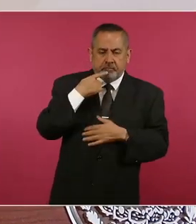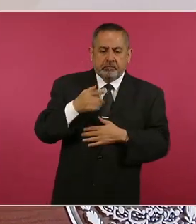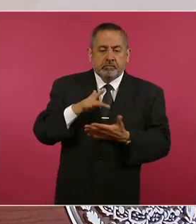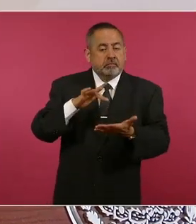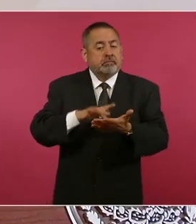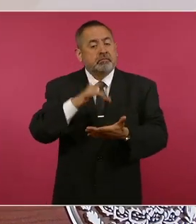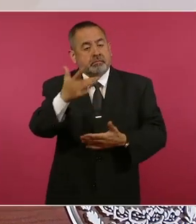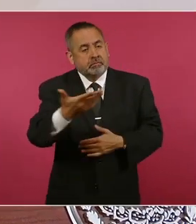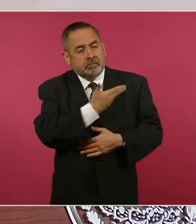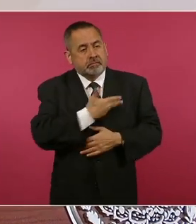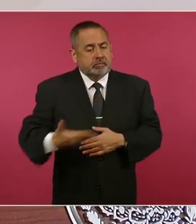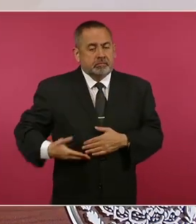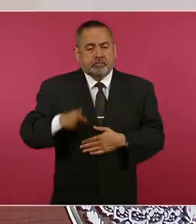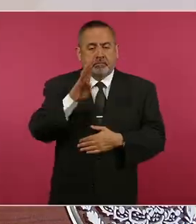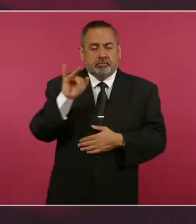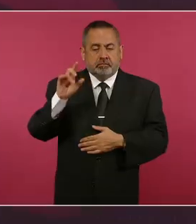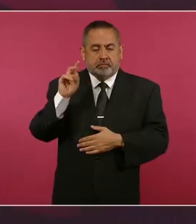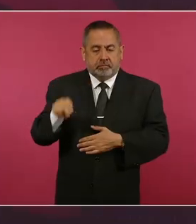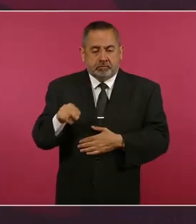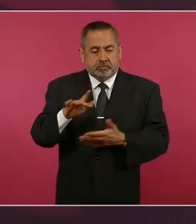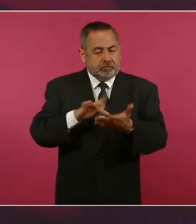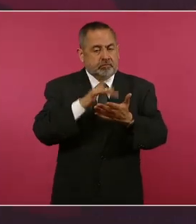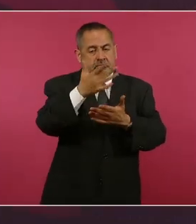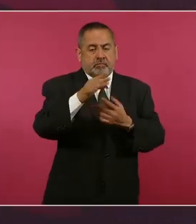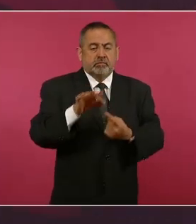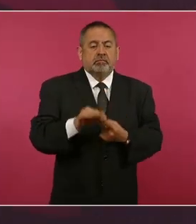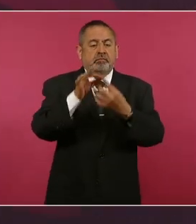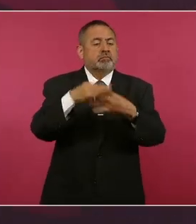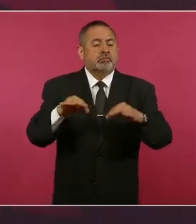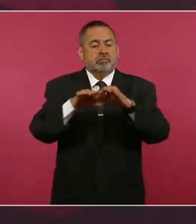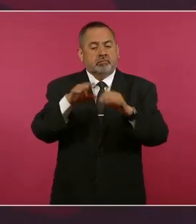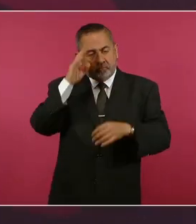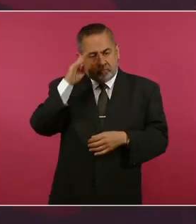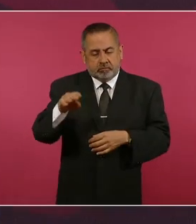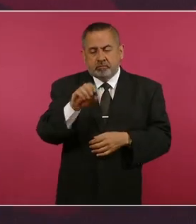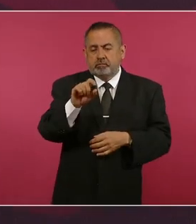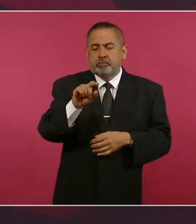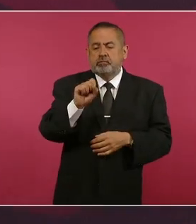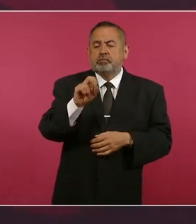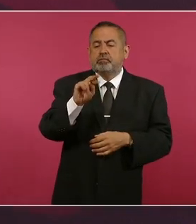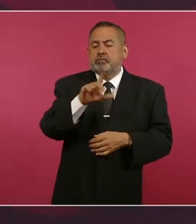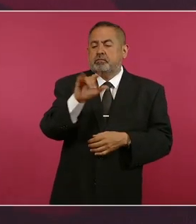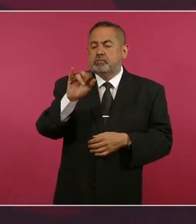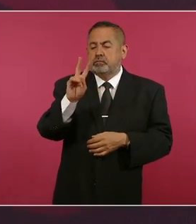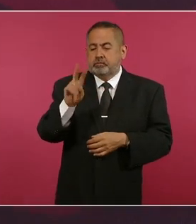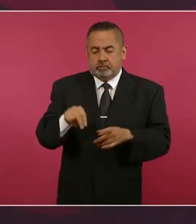agradecemos mucho al presidente Biden y de manera especial al señor Sullivan,